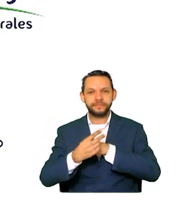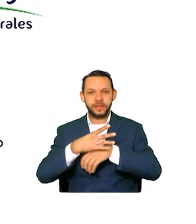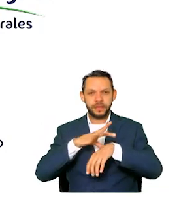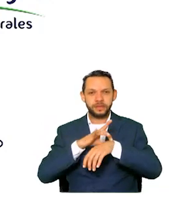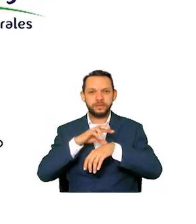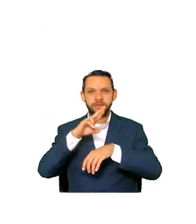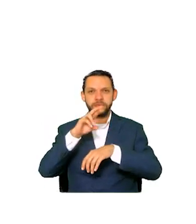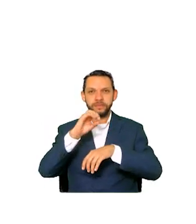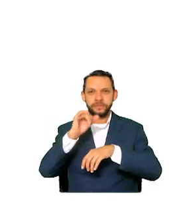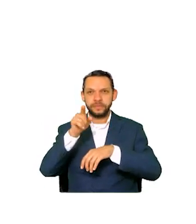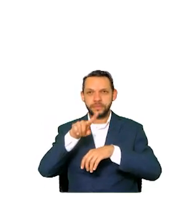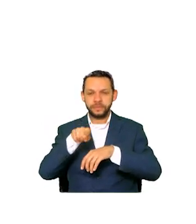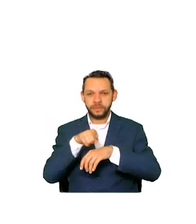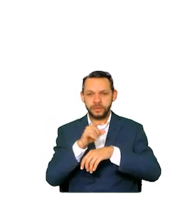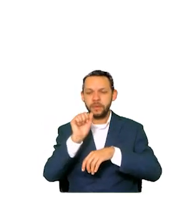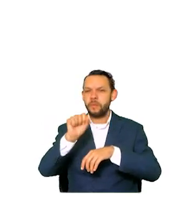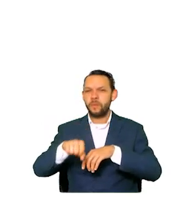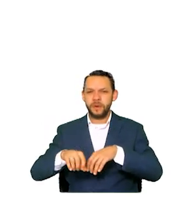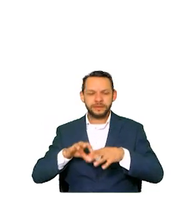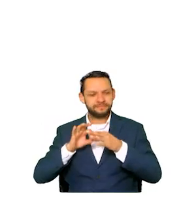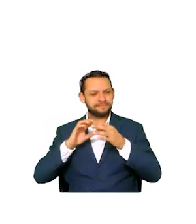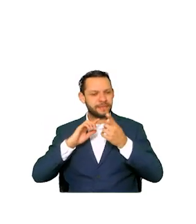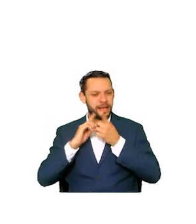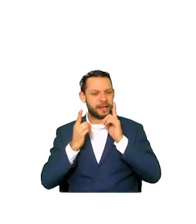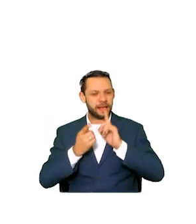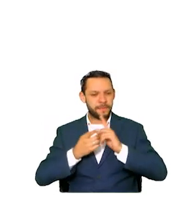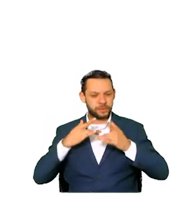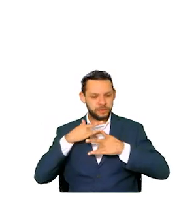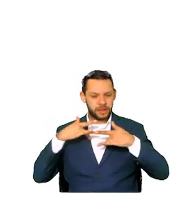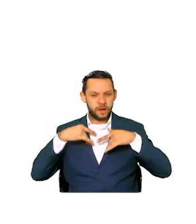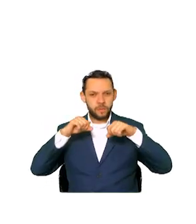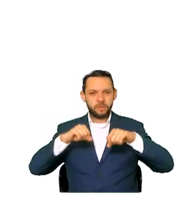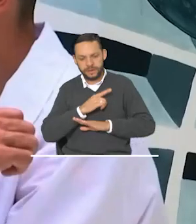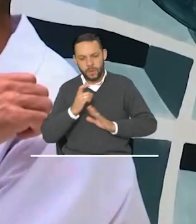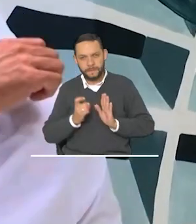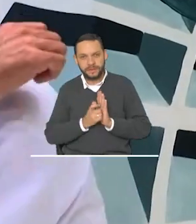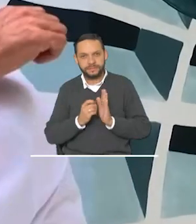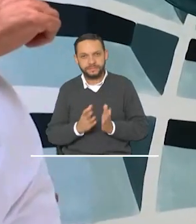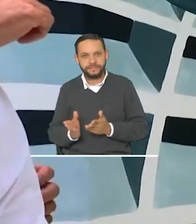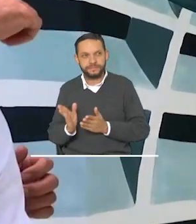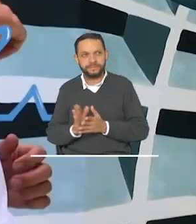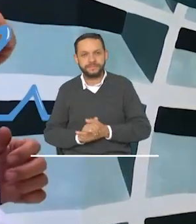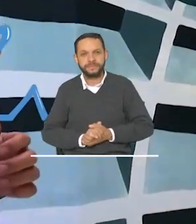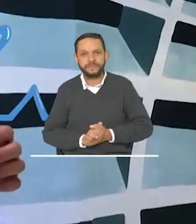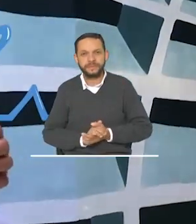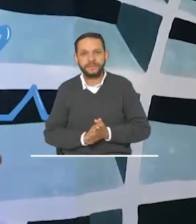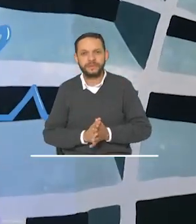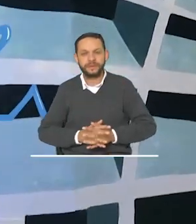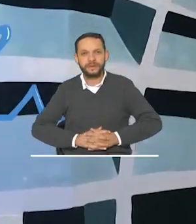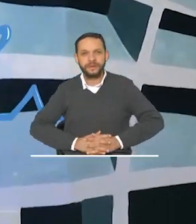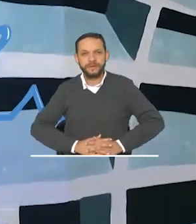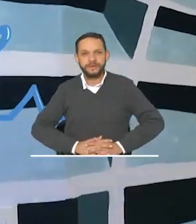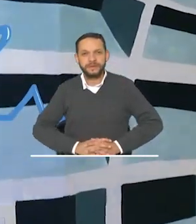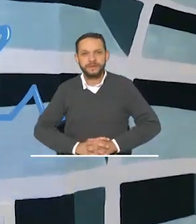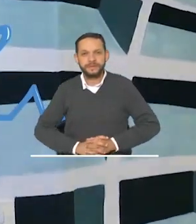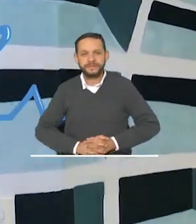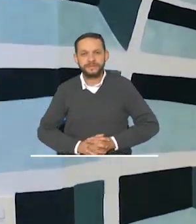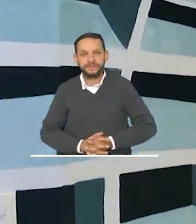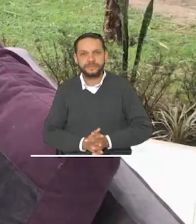www.doctorrojas.co. Estamos transformando la salud en Colombia. Conexión.